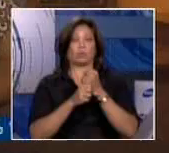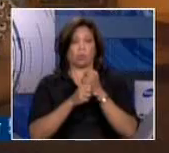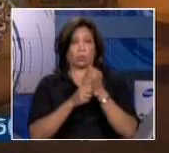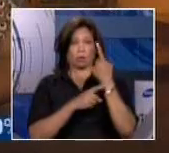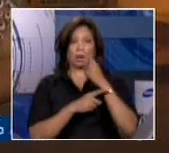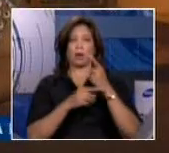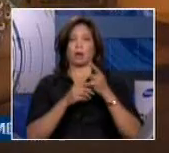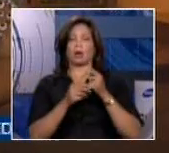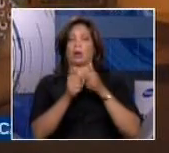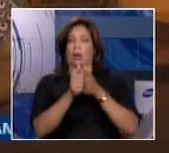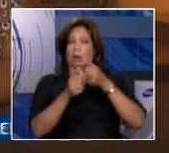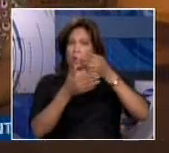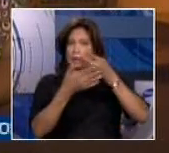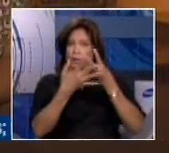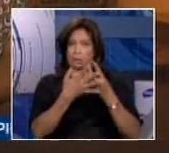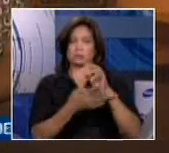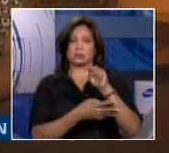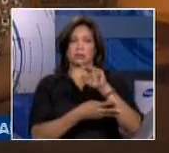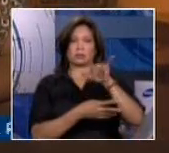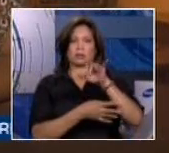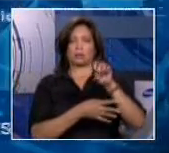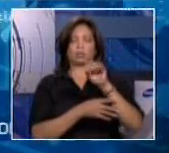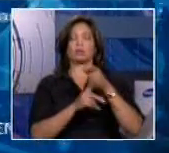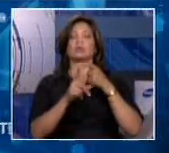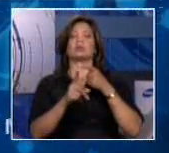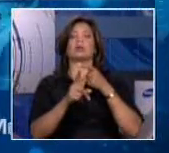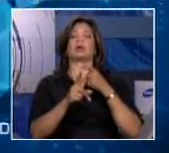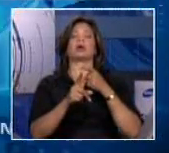a cumplir en esta cárcel de Najayo. Desde la cárcel de